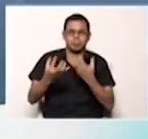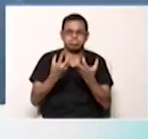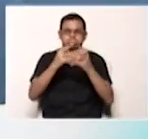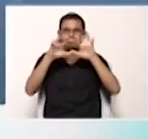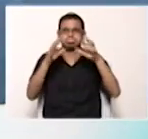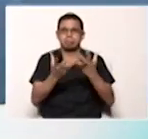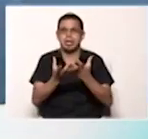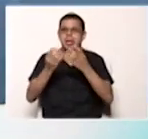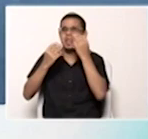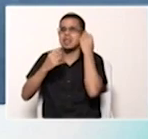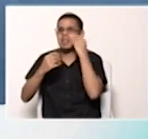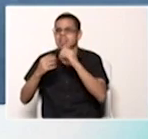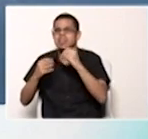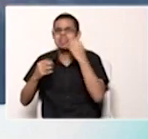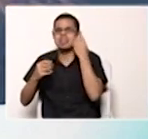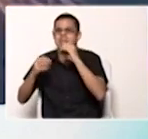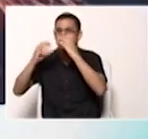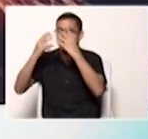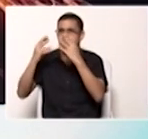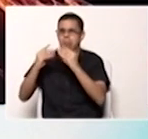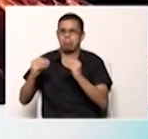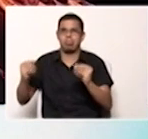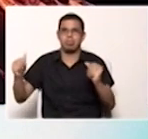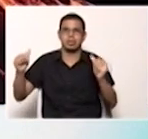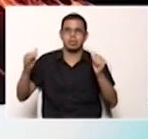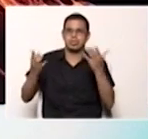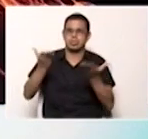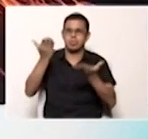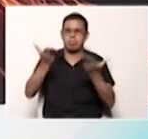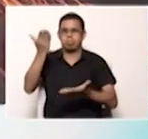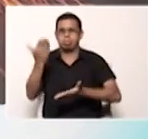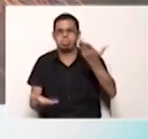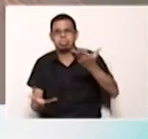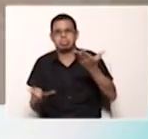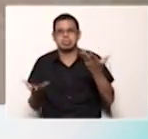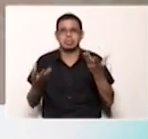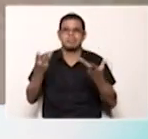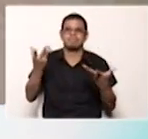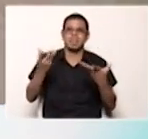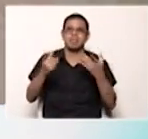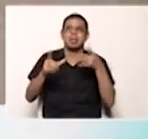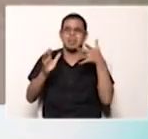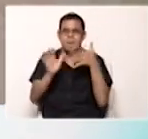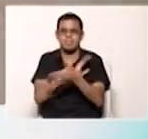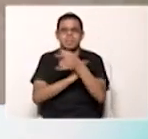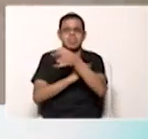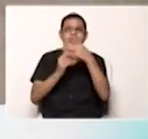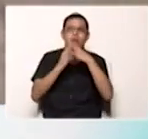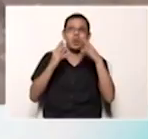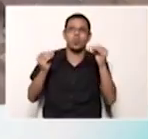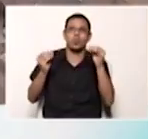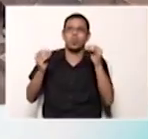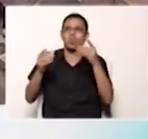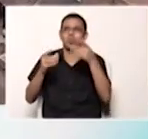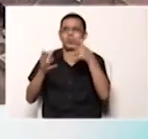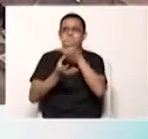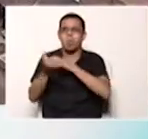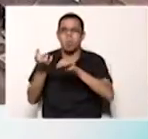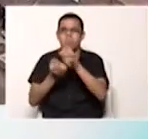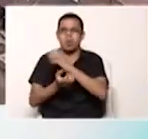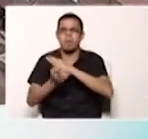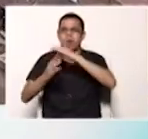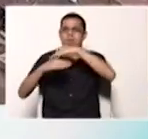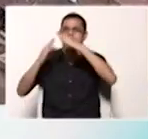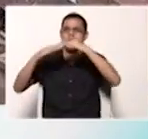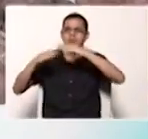de los polos, el clima se altera y suceden los desastres naturales, a veces grandes inundaciones y